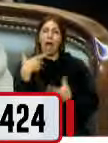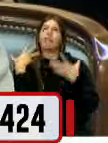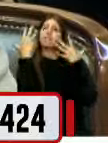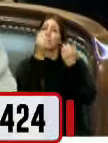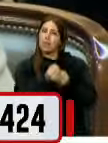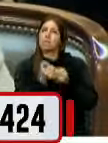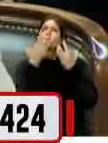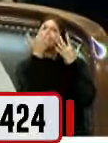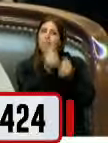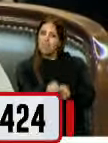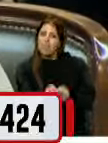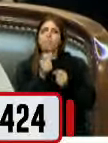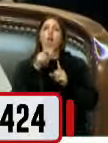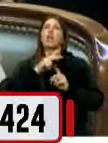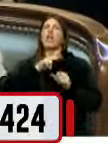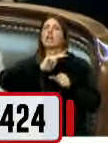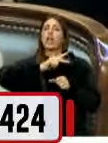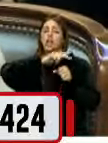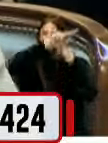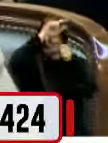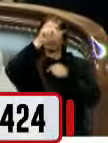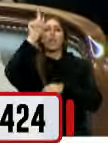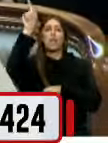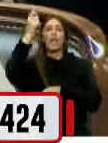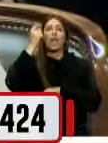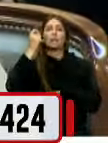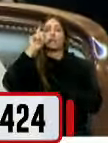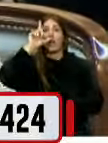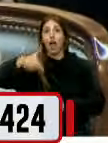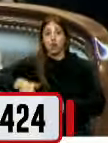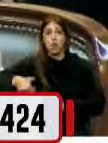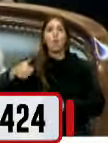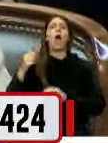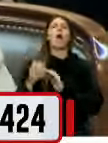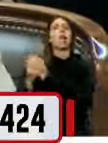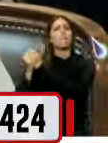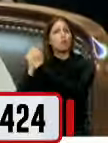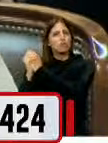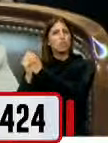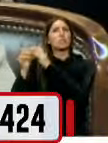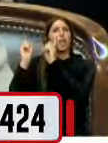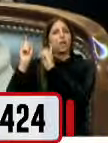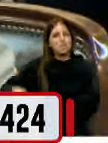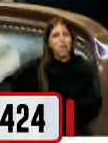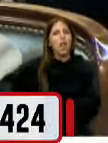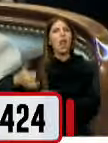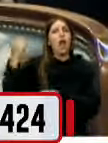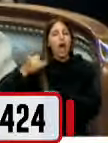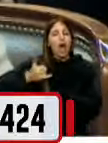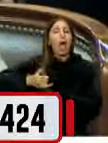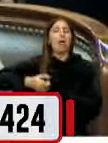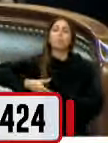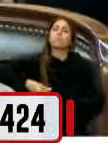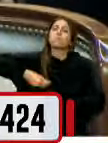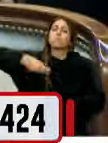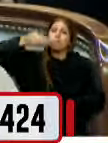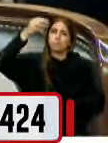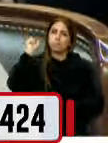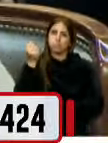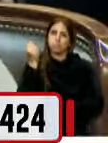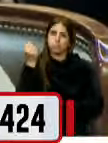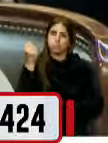la cordura y si prima de querer defender la patria, deberían rechazarlo de cuajo. Porque claramente no hay ninguno